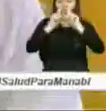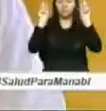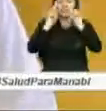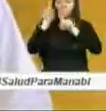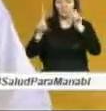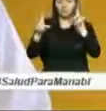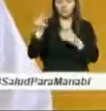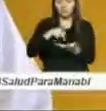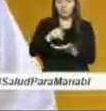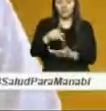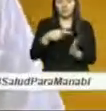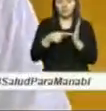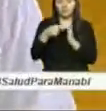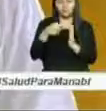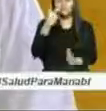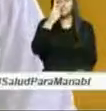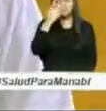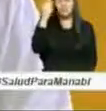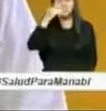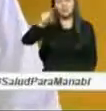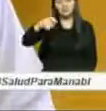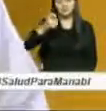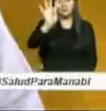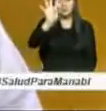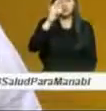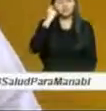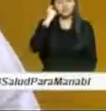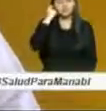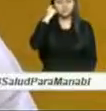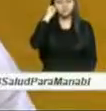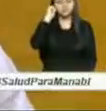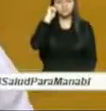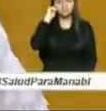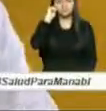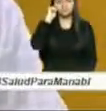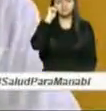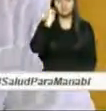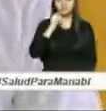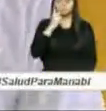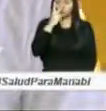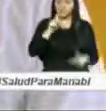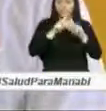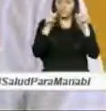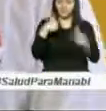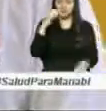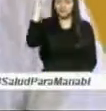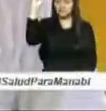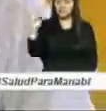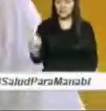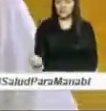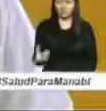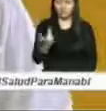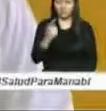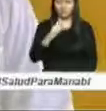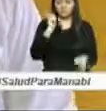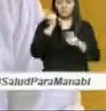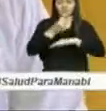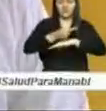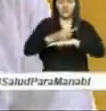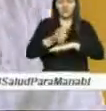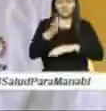el impuesto. Vean Teleamazonas. Es que alguno de ustedes va a tener una empresa que solo genere pérdidas y ni siquiera van a cambiar el